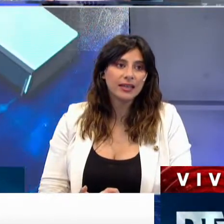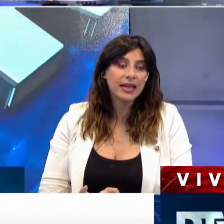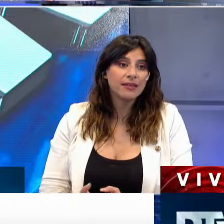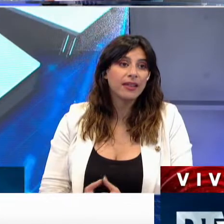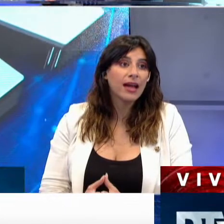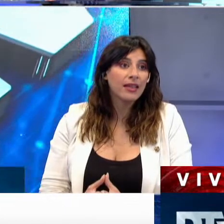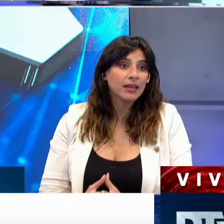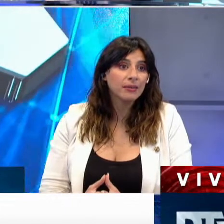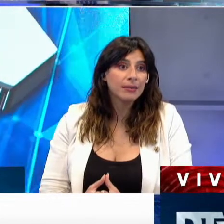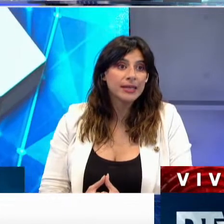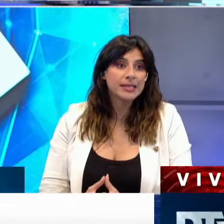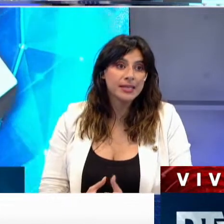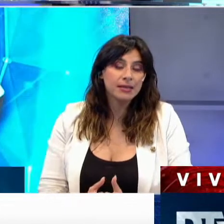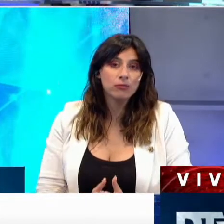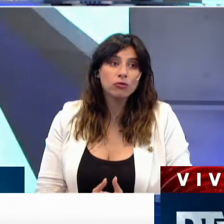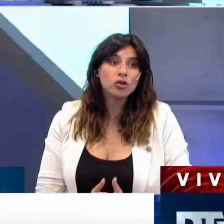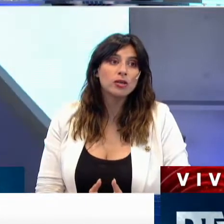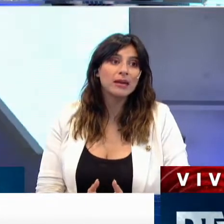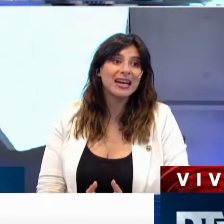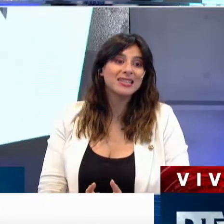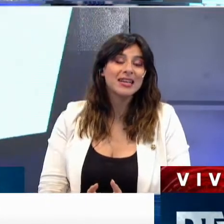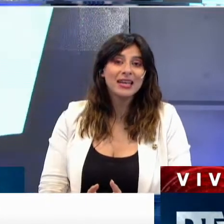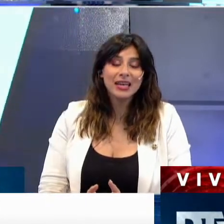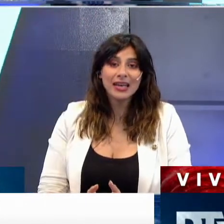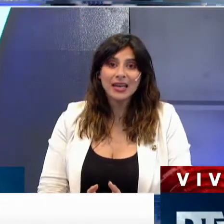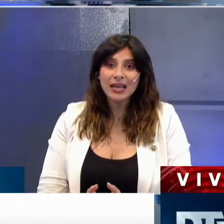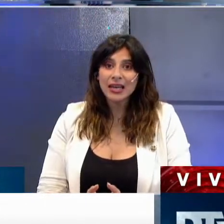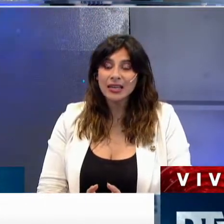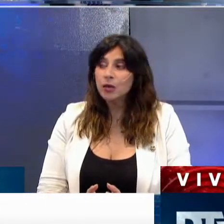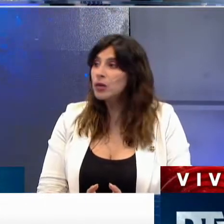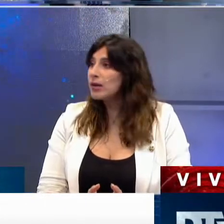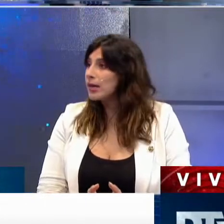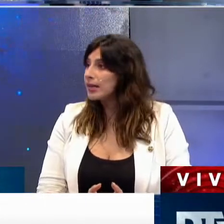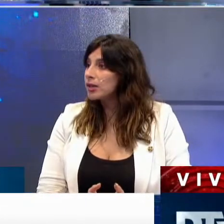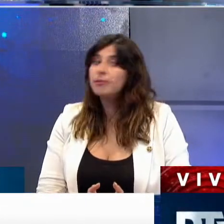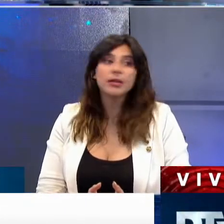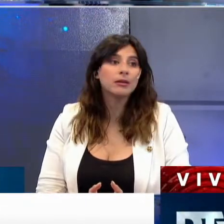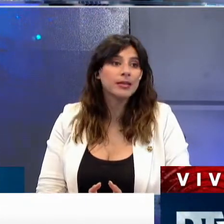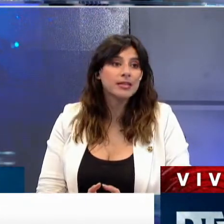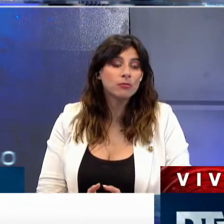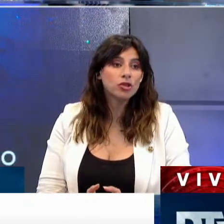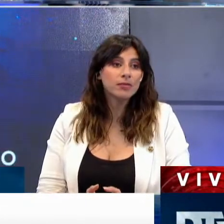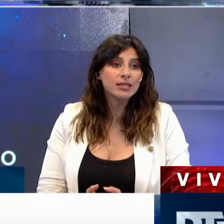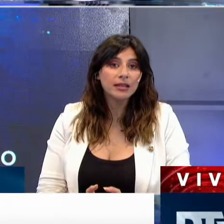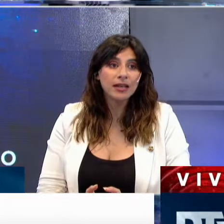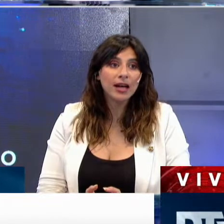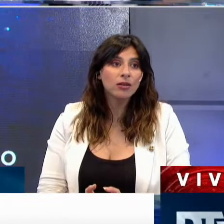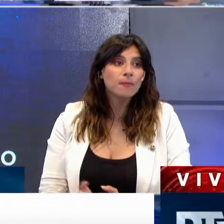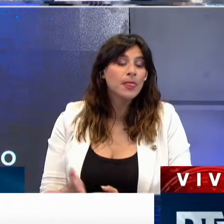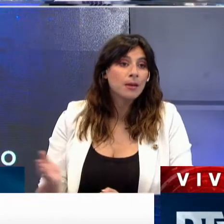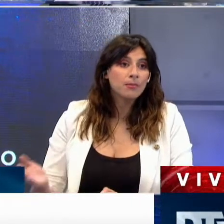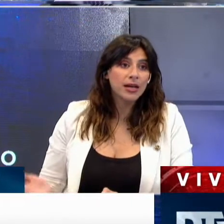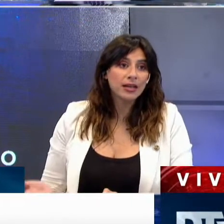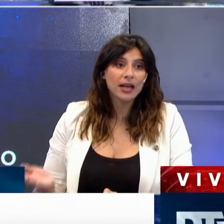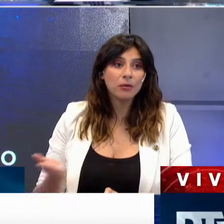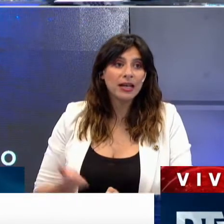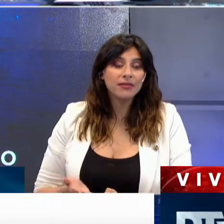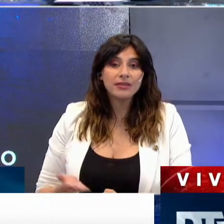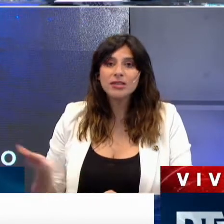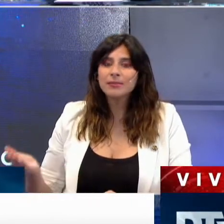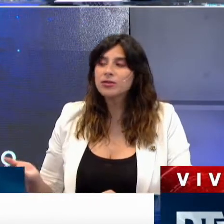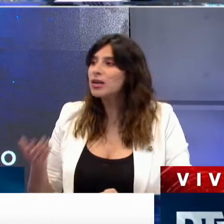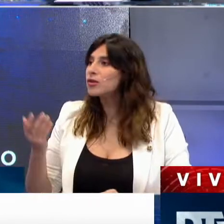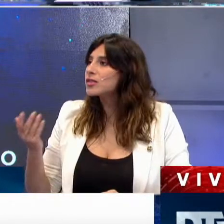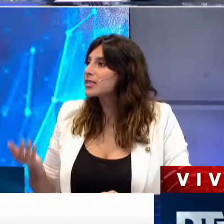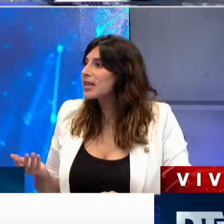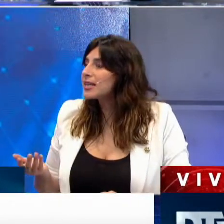avanzar. Y la verdad que me parece mucho más... ninguna es buena, ¿no? Pero me parece mucho más arriesgado ver que al volante